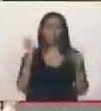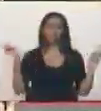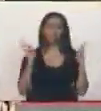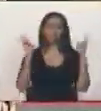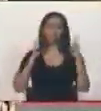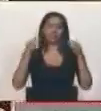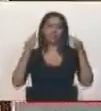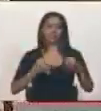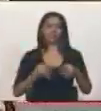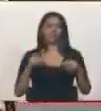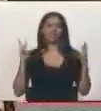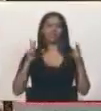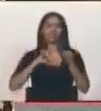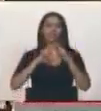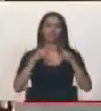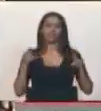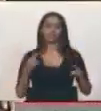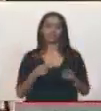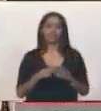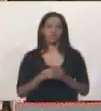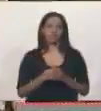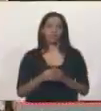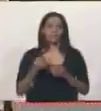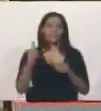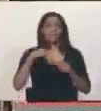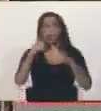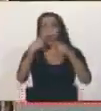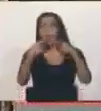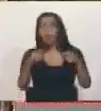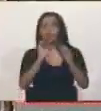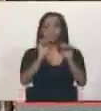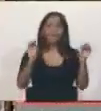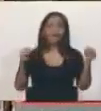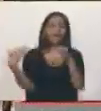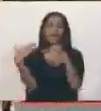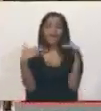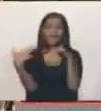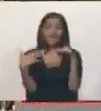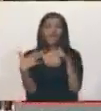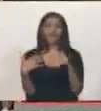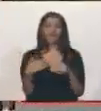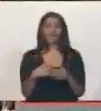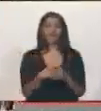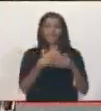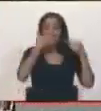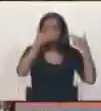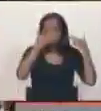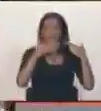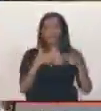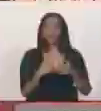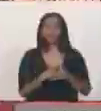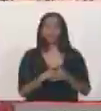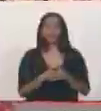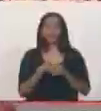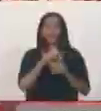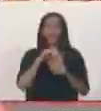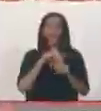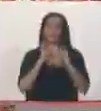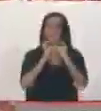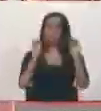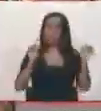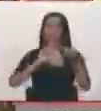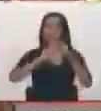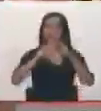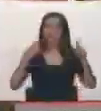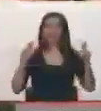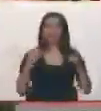y la victoria es la paz. Mientras otros llaman a la guerra, al terrorismo, nosotros llamamos a la